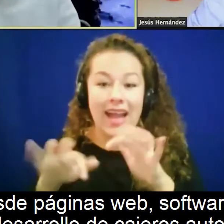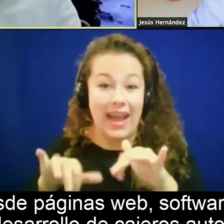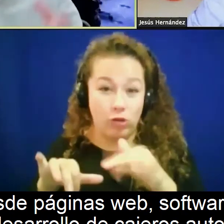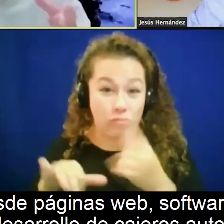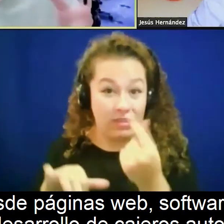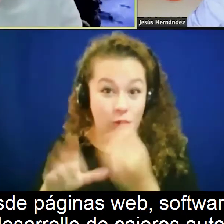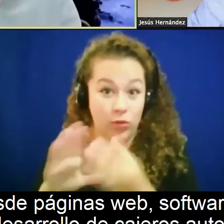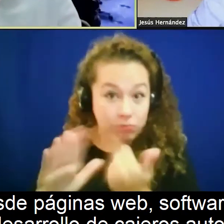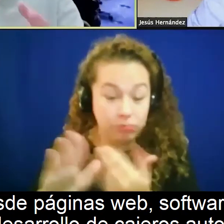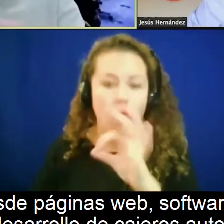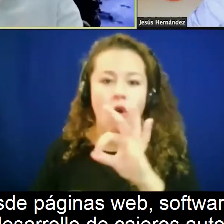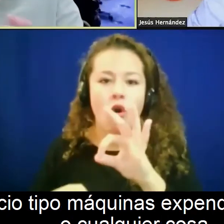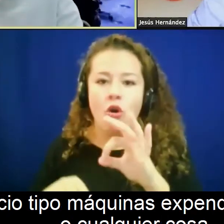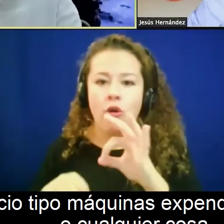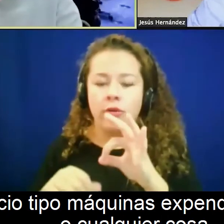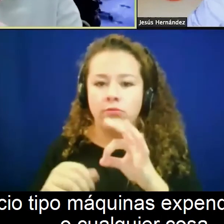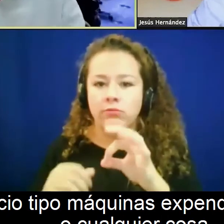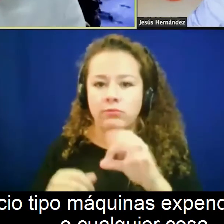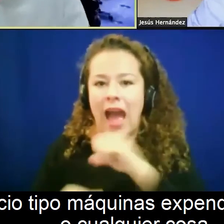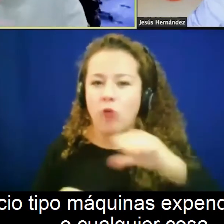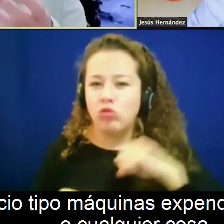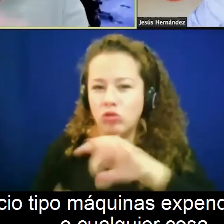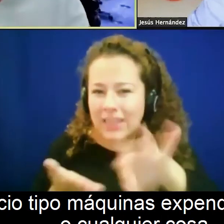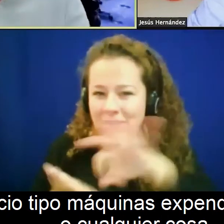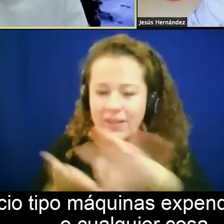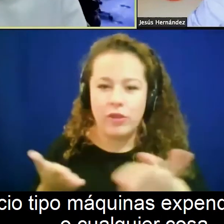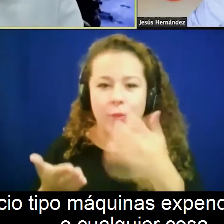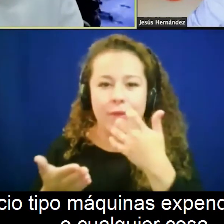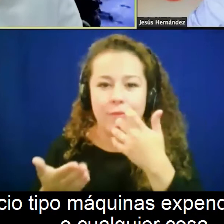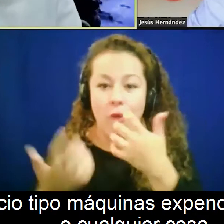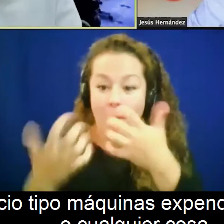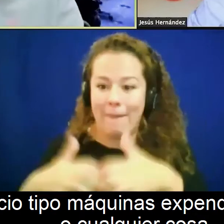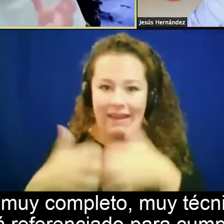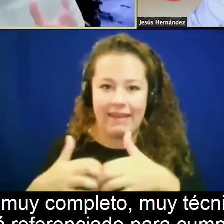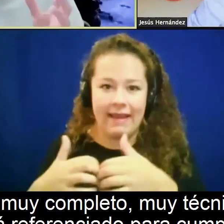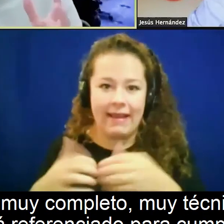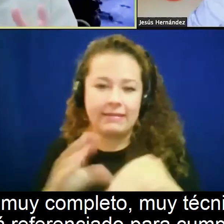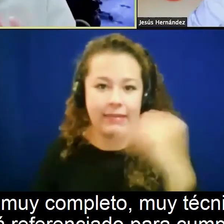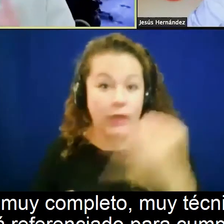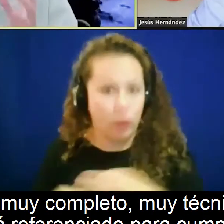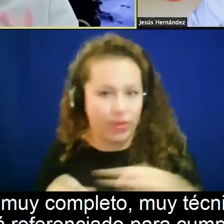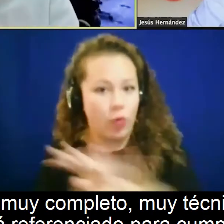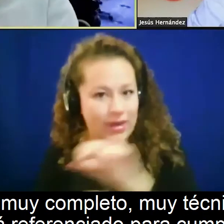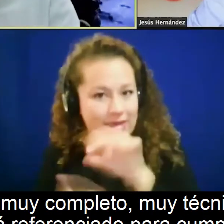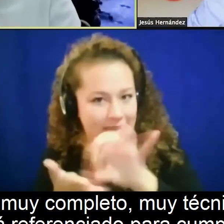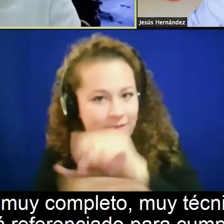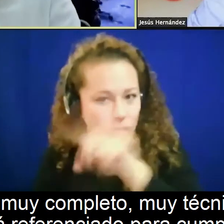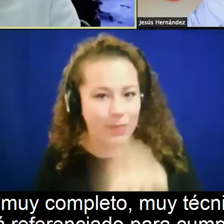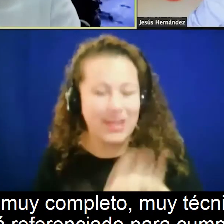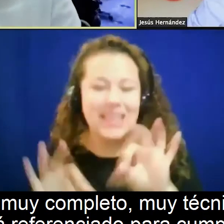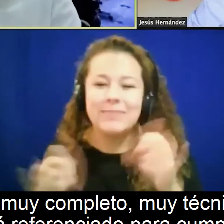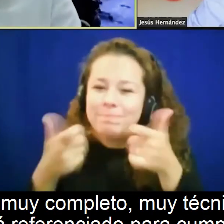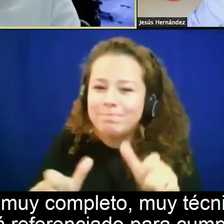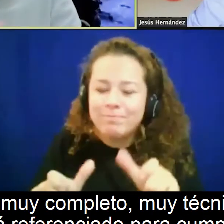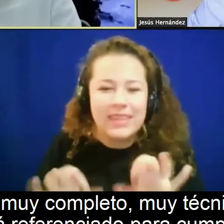de terminales de autoservicio tipo máquinas expendedoras de tickets o cualquier cosa. Es un estándar muy completo, muy técnico y